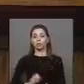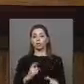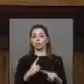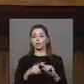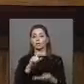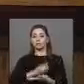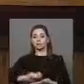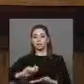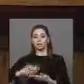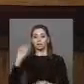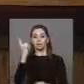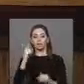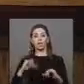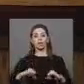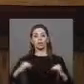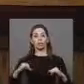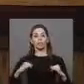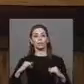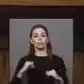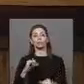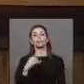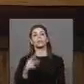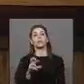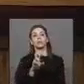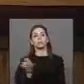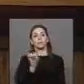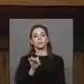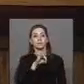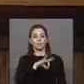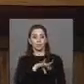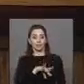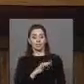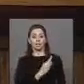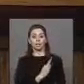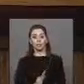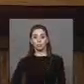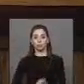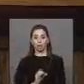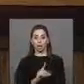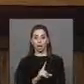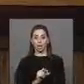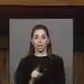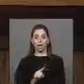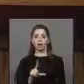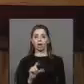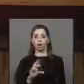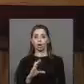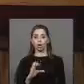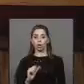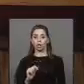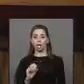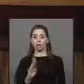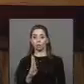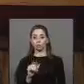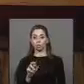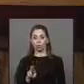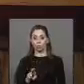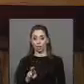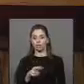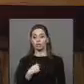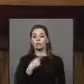general de la Juventud Socialista de Chile, el diputado Carlos Lorca Tobar. Quisiera